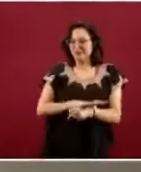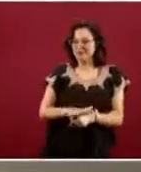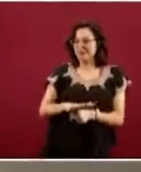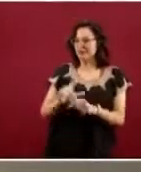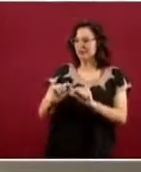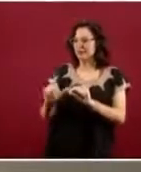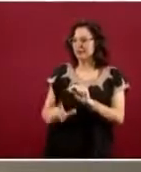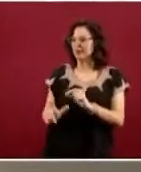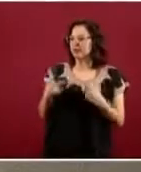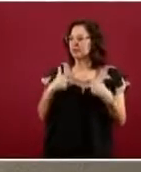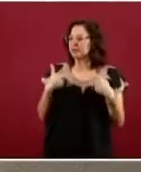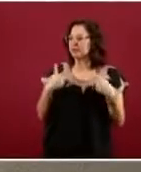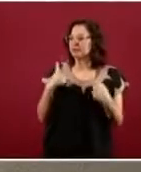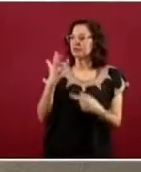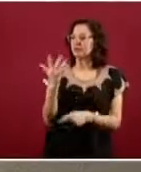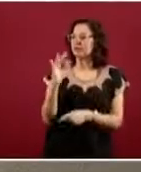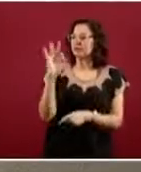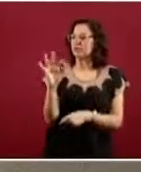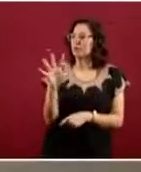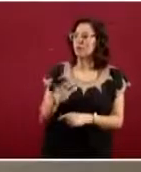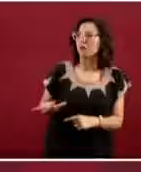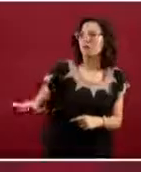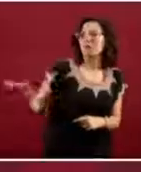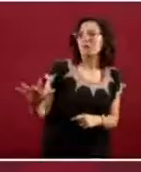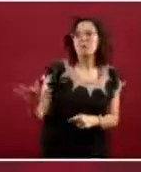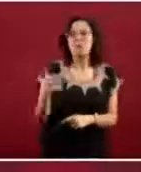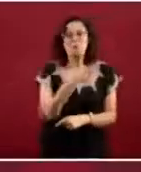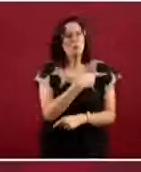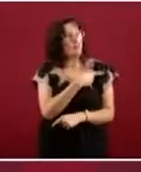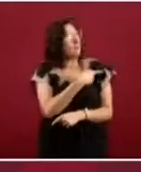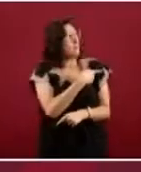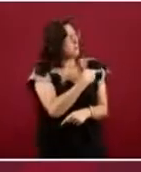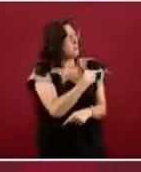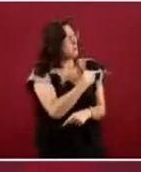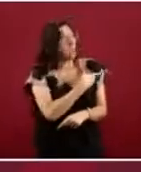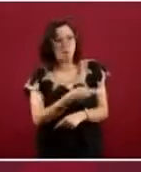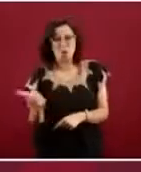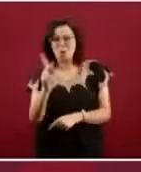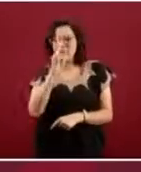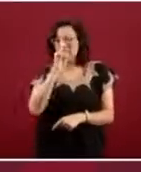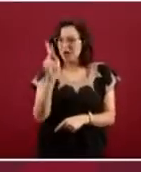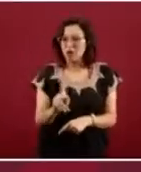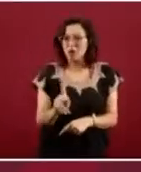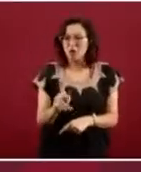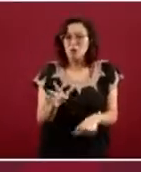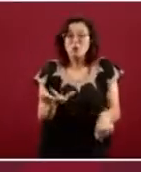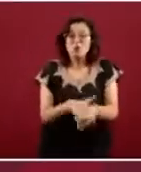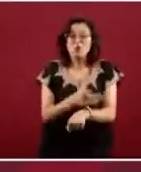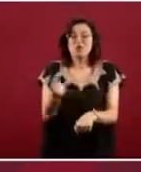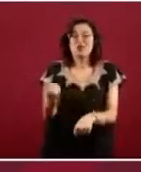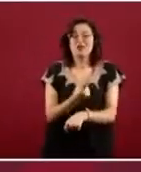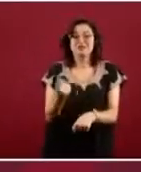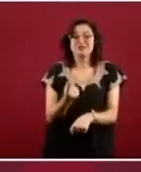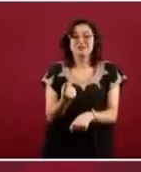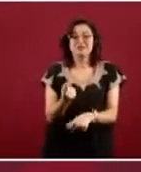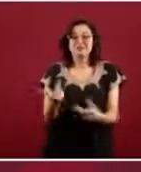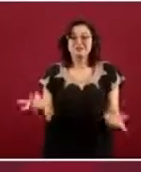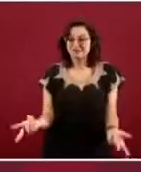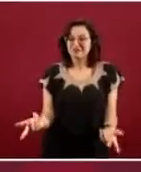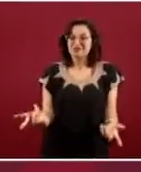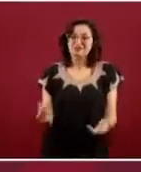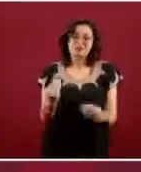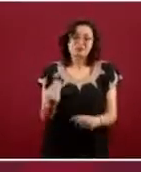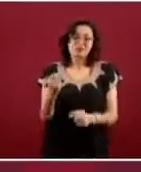de su población viviendo en condiciones de pobreza. Y la única explicación de esto es el haber vivido por muchos años